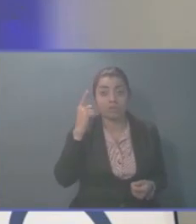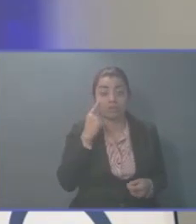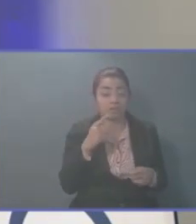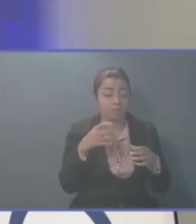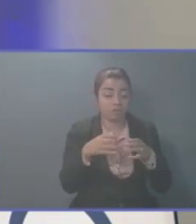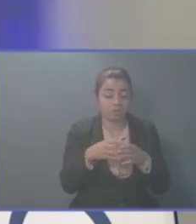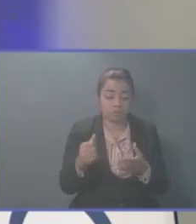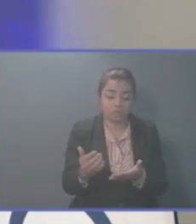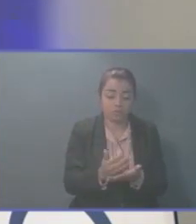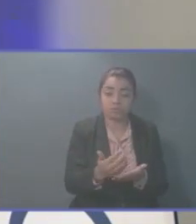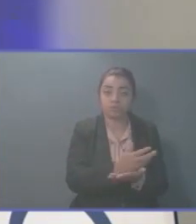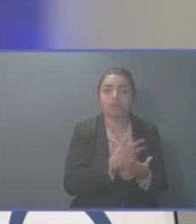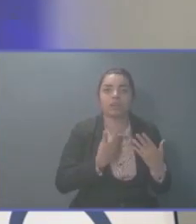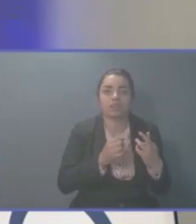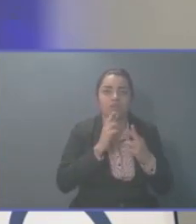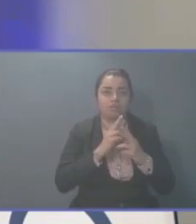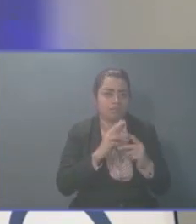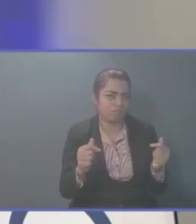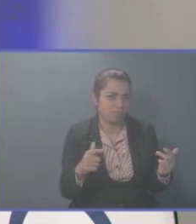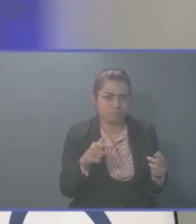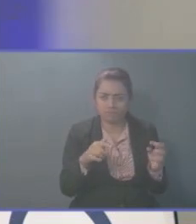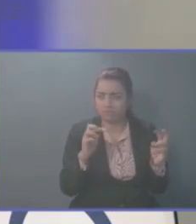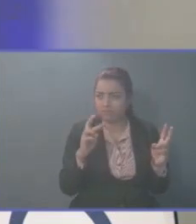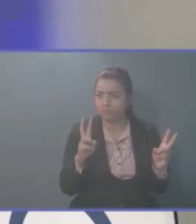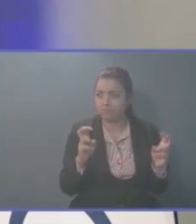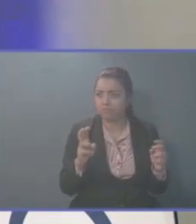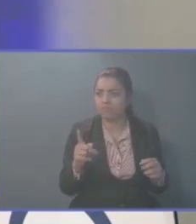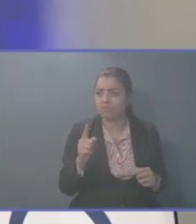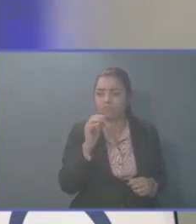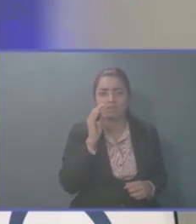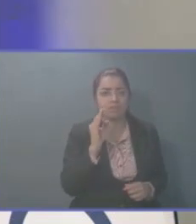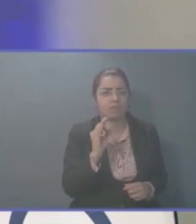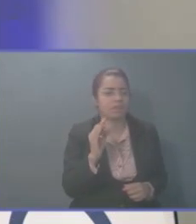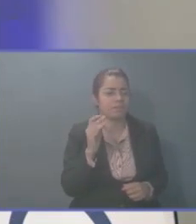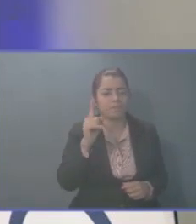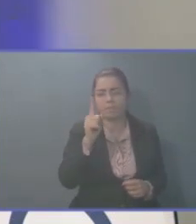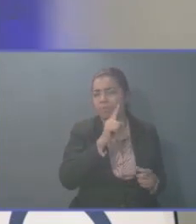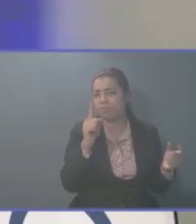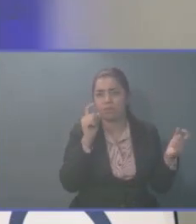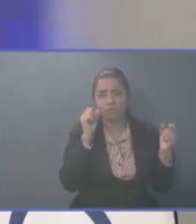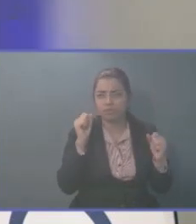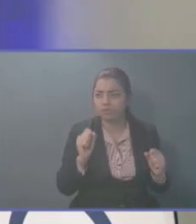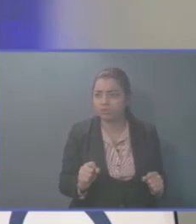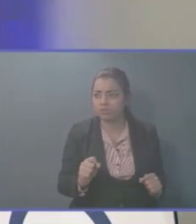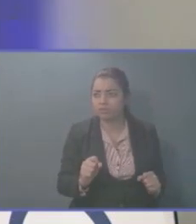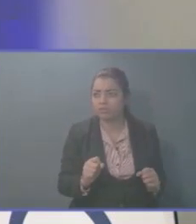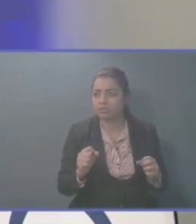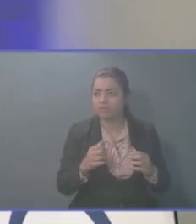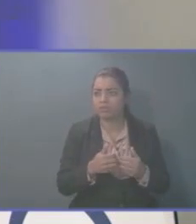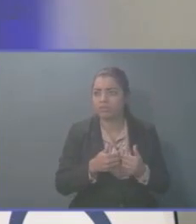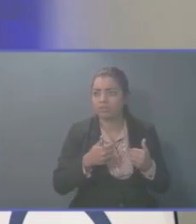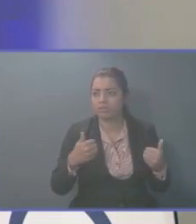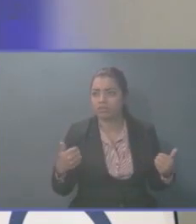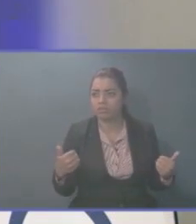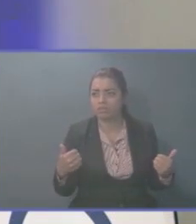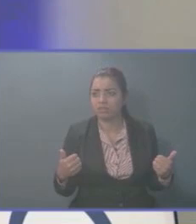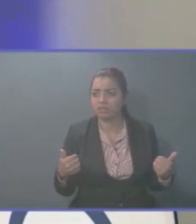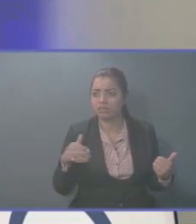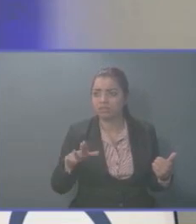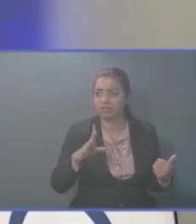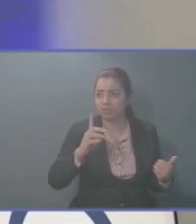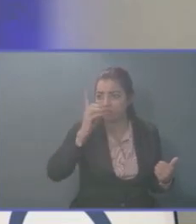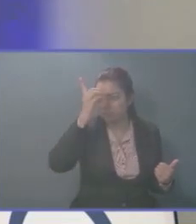Comisión de Hacienda iba a resolver alrededor del tema. Era imposible que se separara lo que sucedió